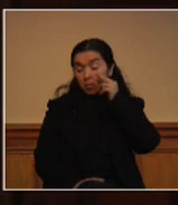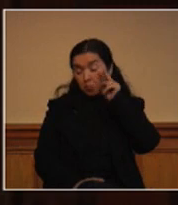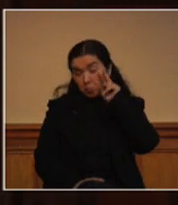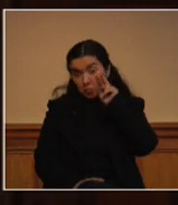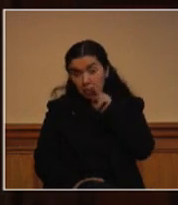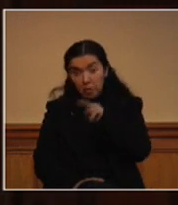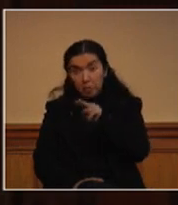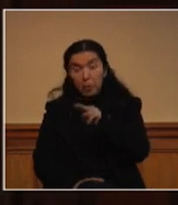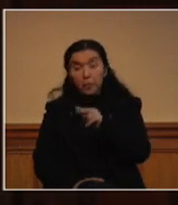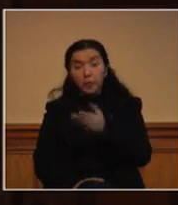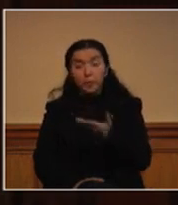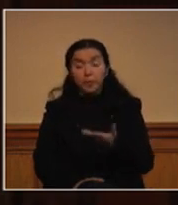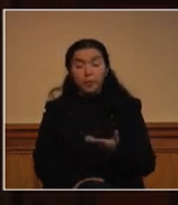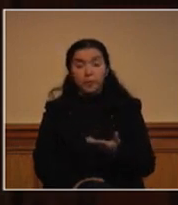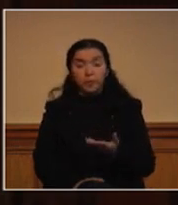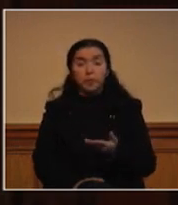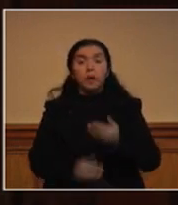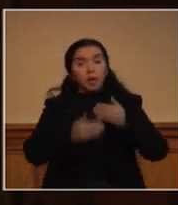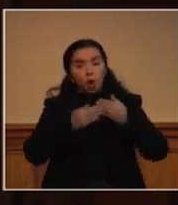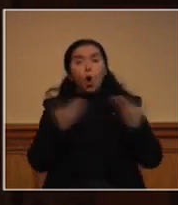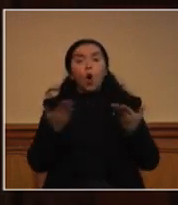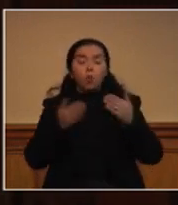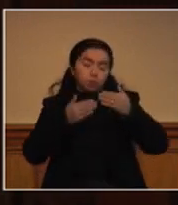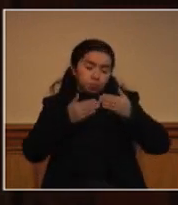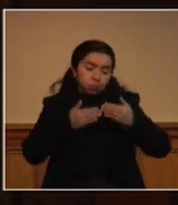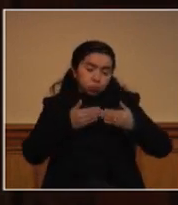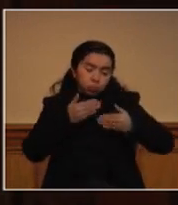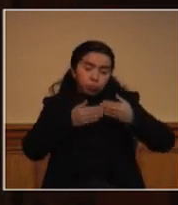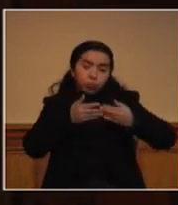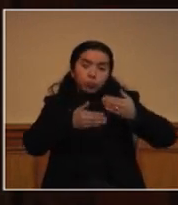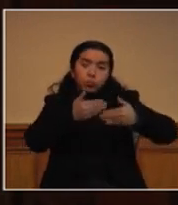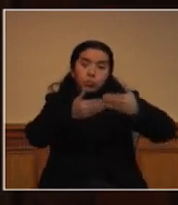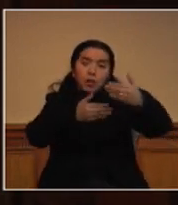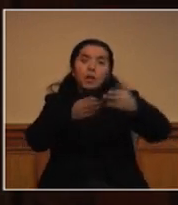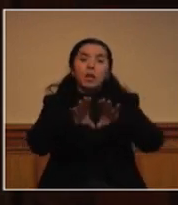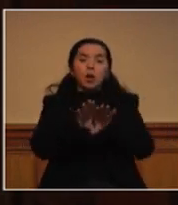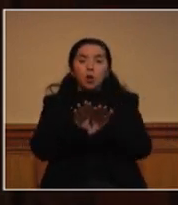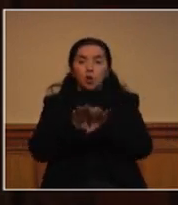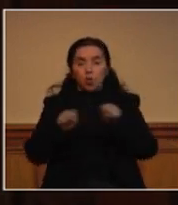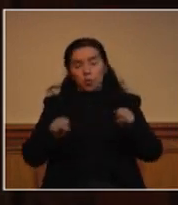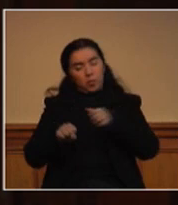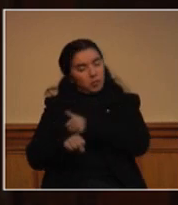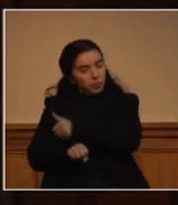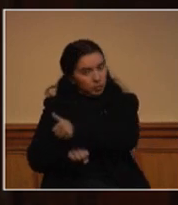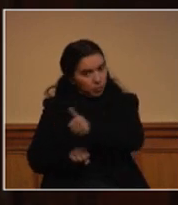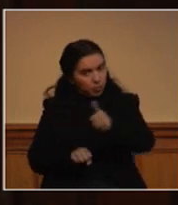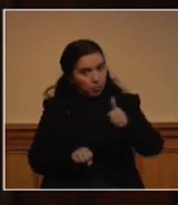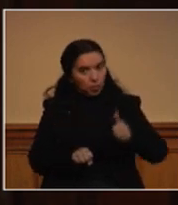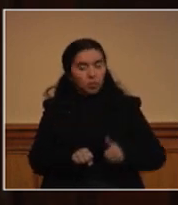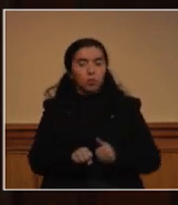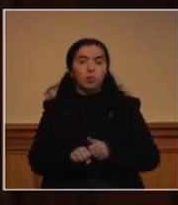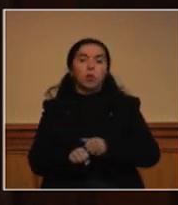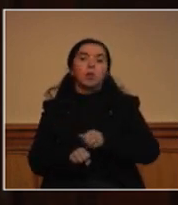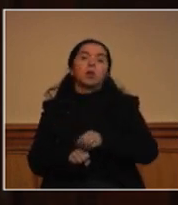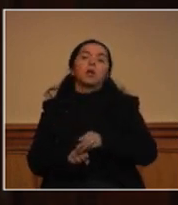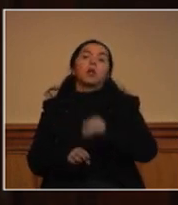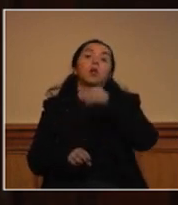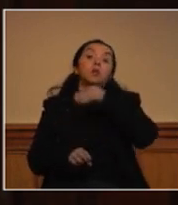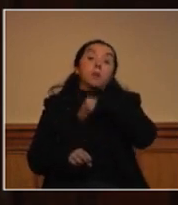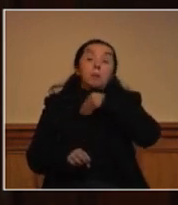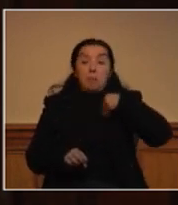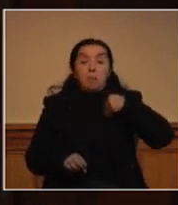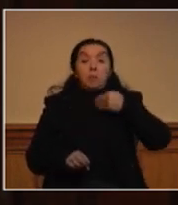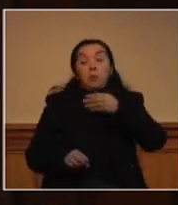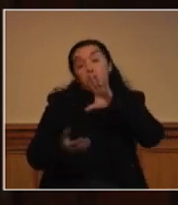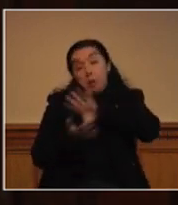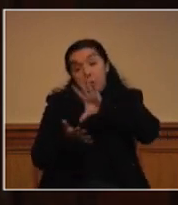viendo reflejada la evolución del compromiso por todos los Estados miembros hacia